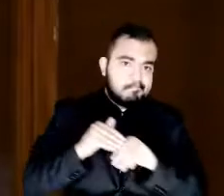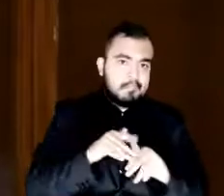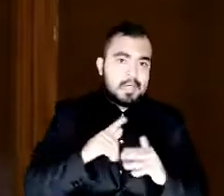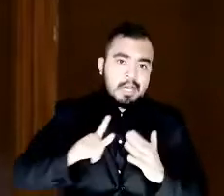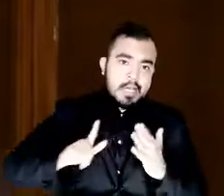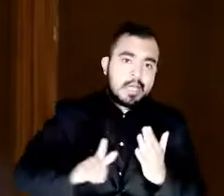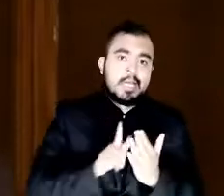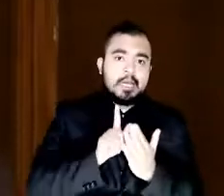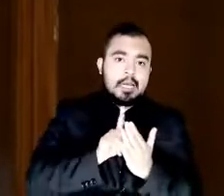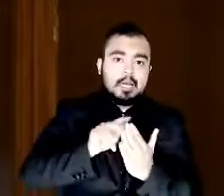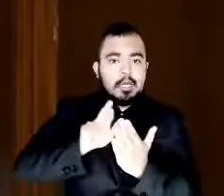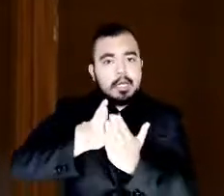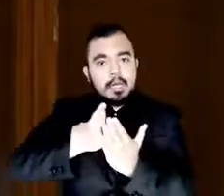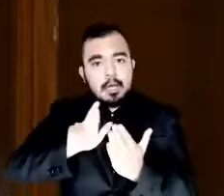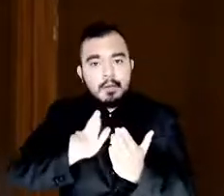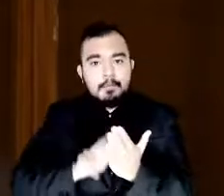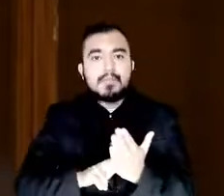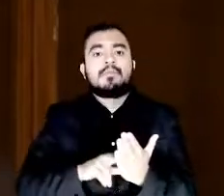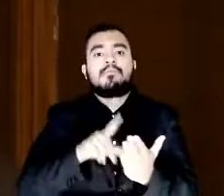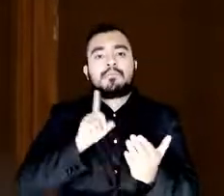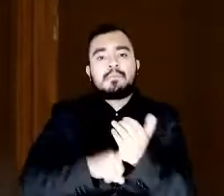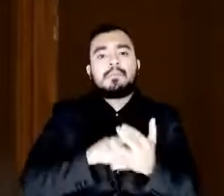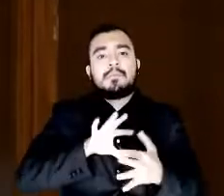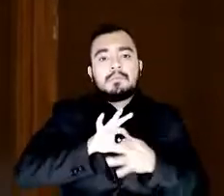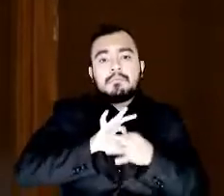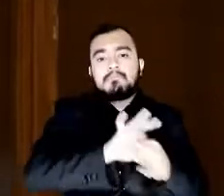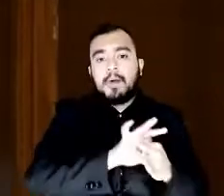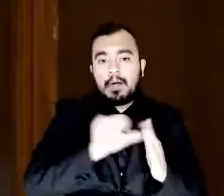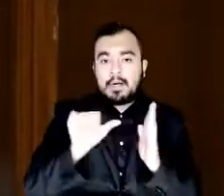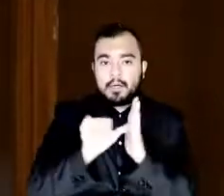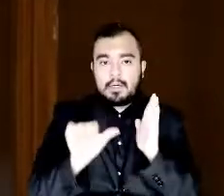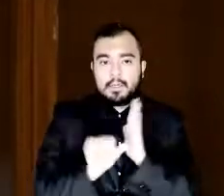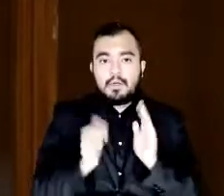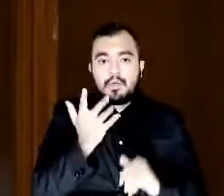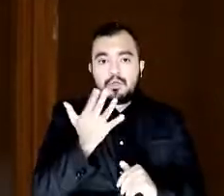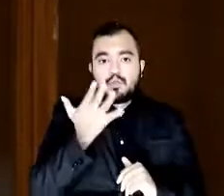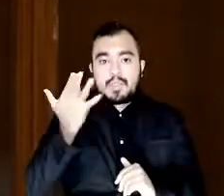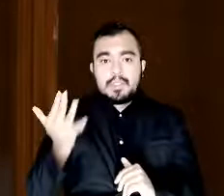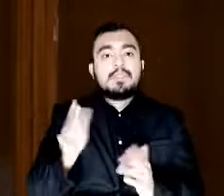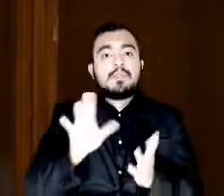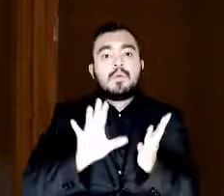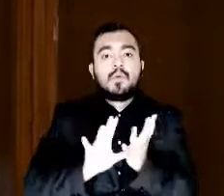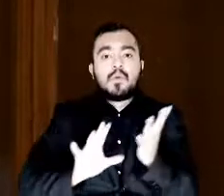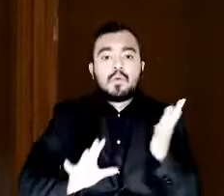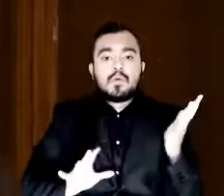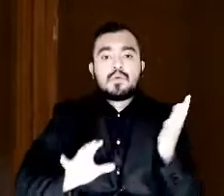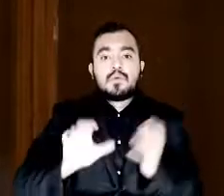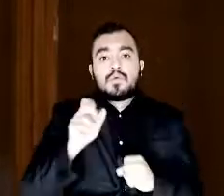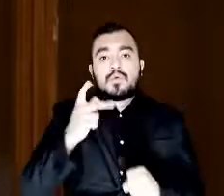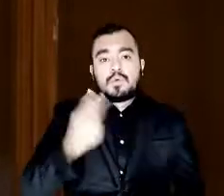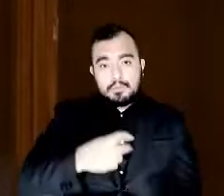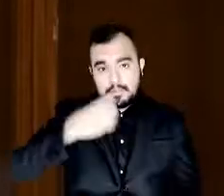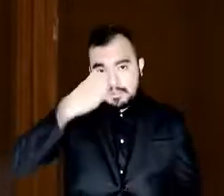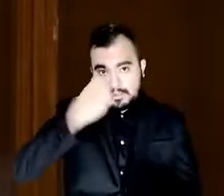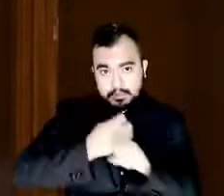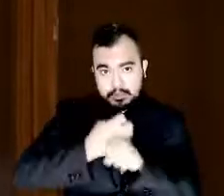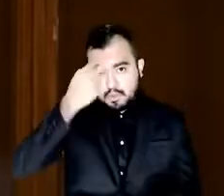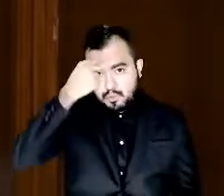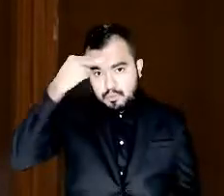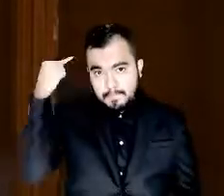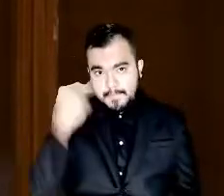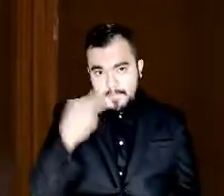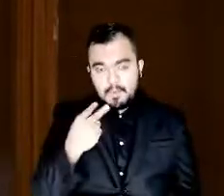nos permitimos con sujeción a los artículos 55 de la constitución política del Estado libre y soberano de México